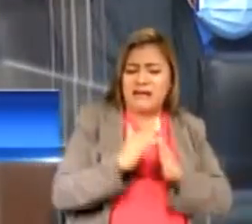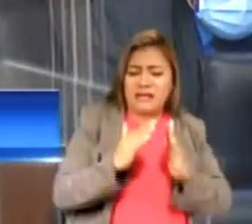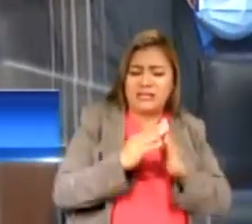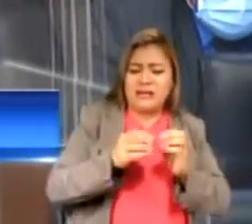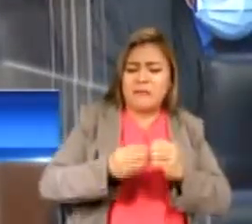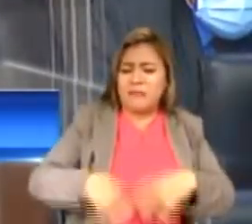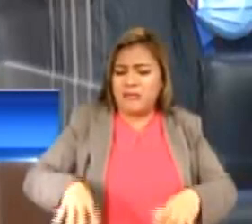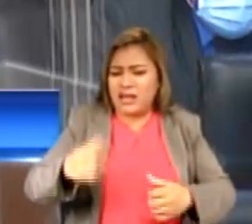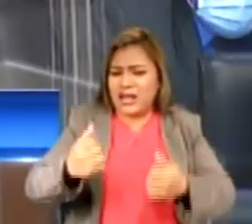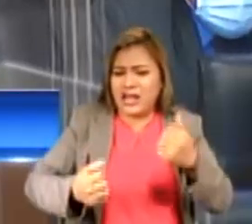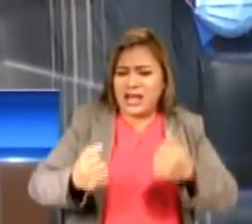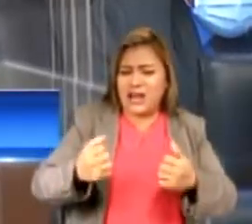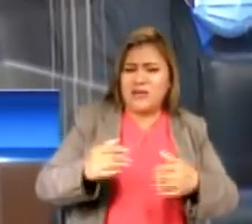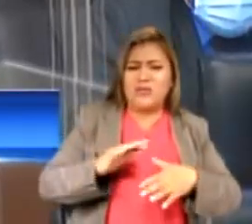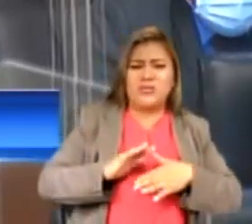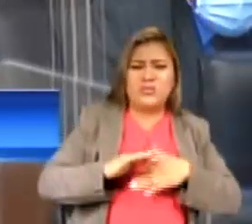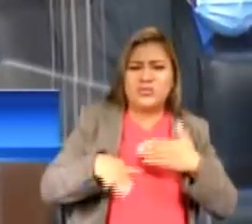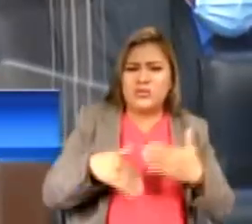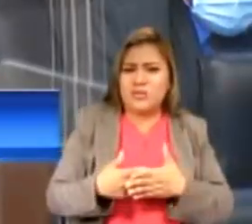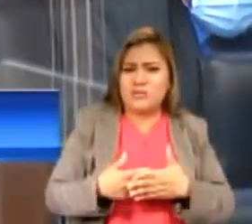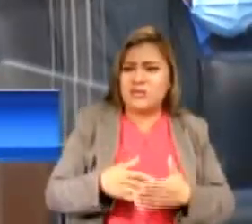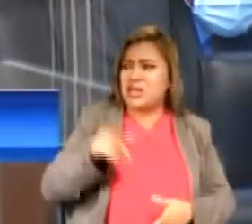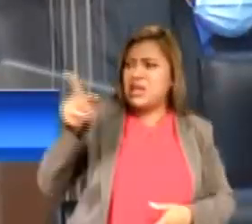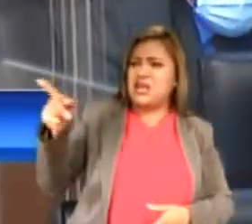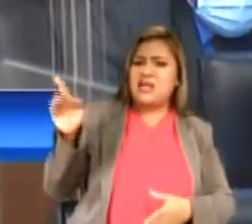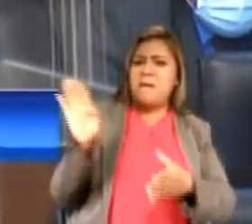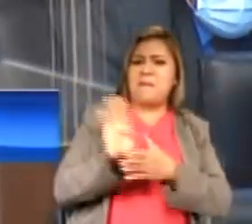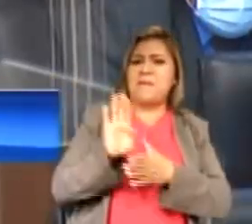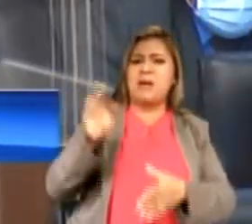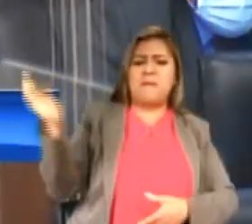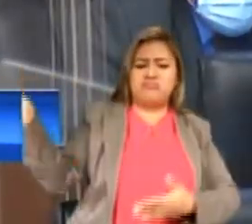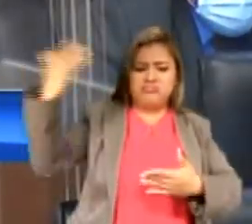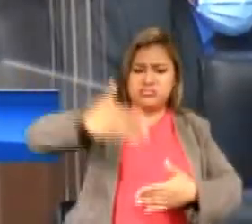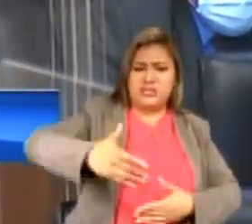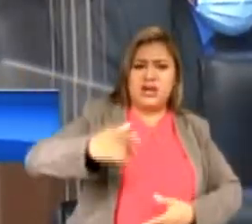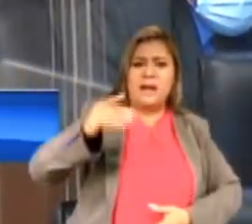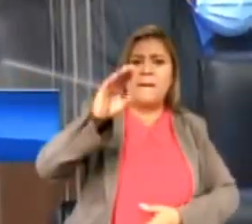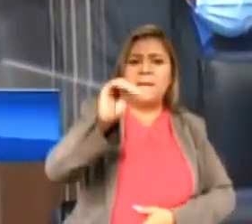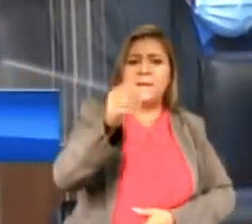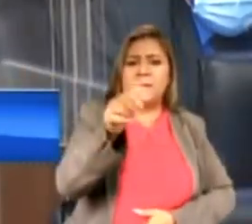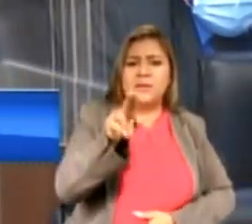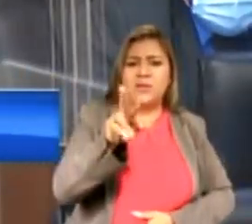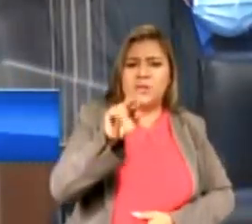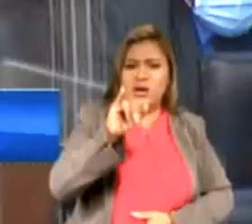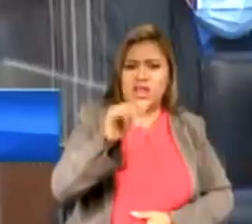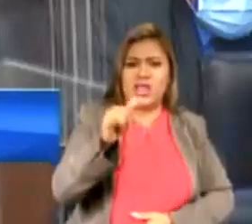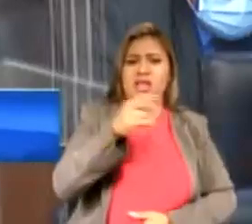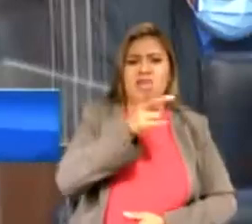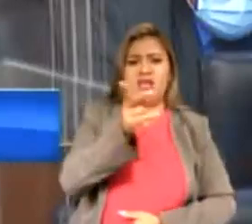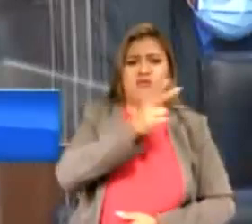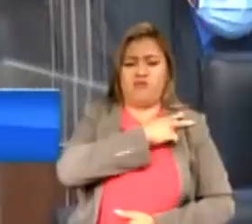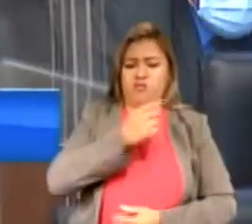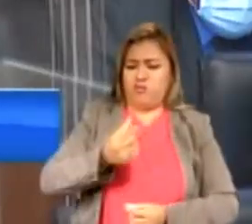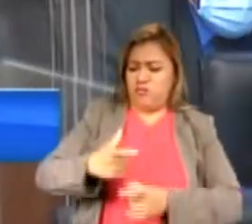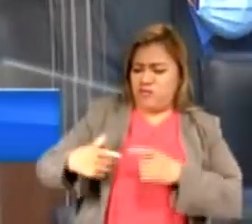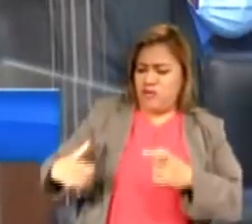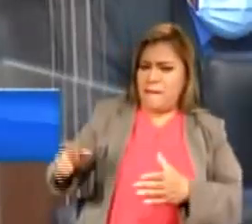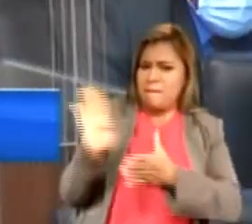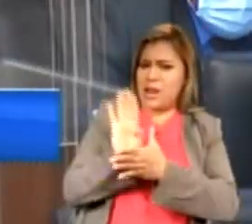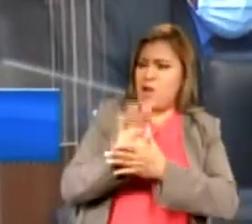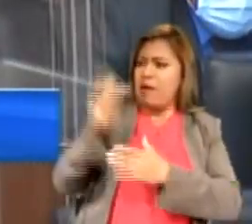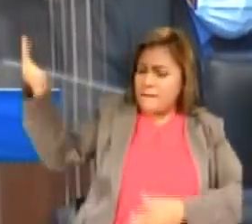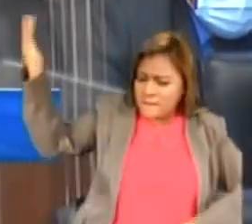pero que él tenía que dar la cara. Y que esa moratoria en realidad se cumple. Aquí no hay una moratoria, la moratoria nada más se